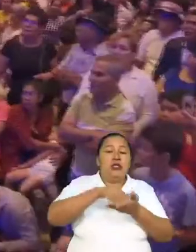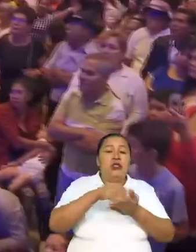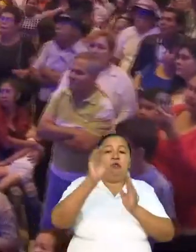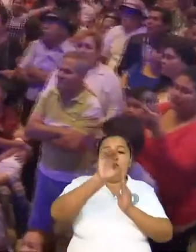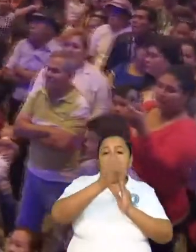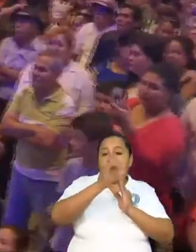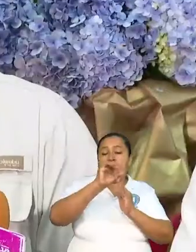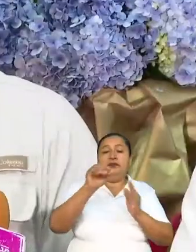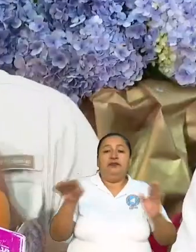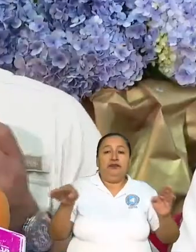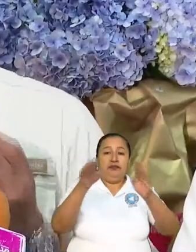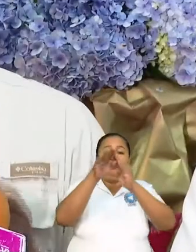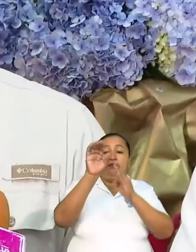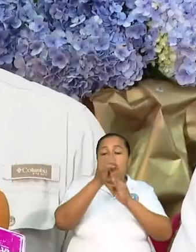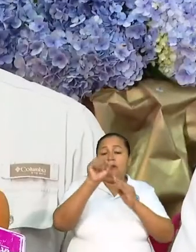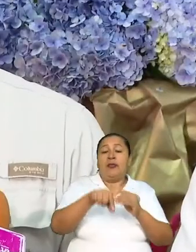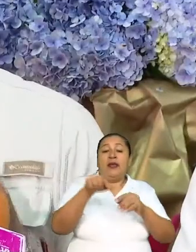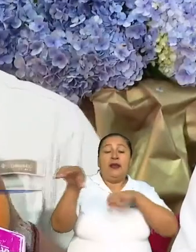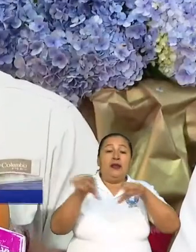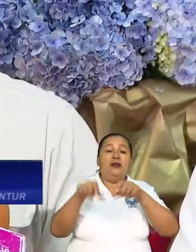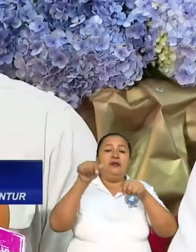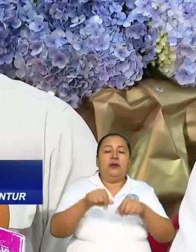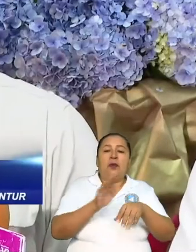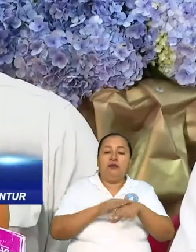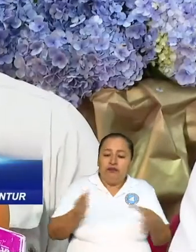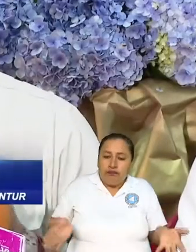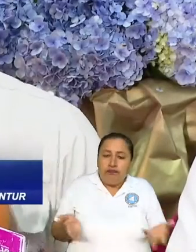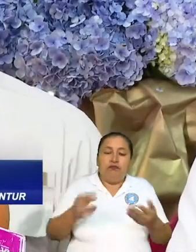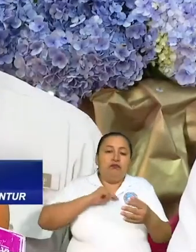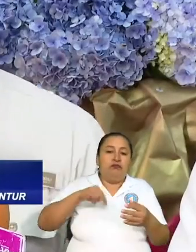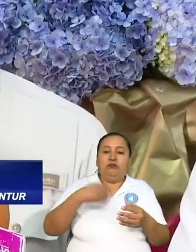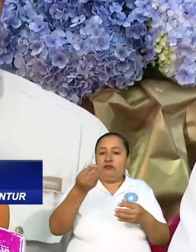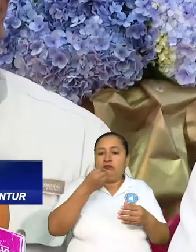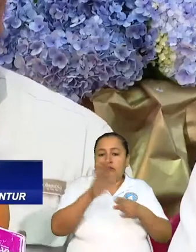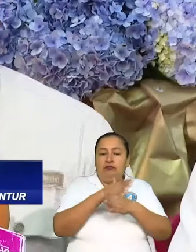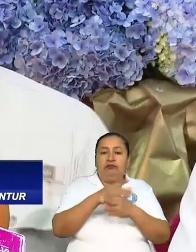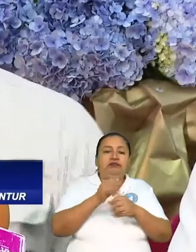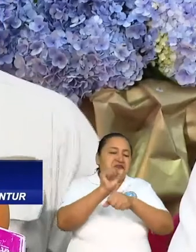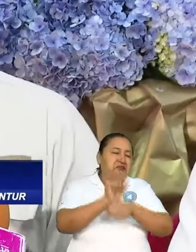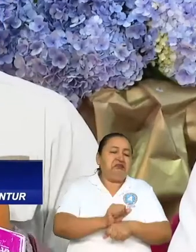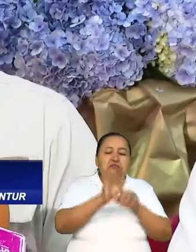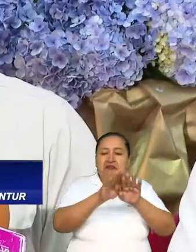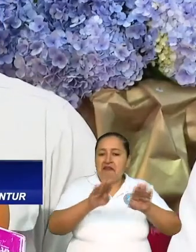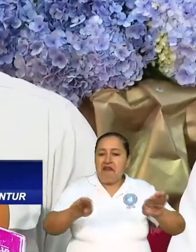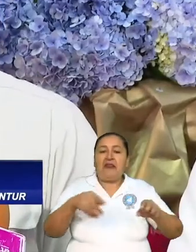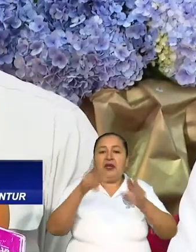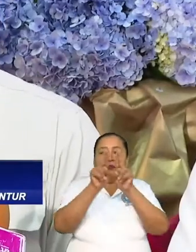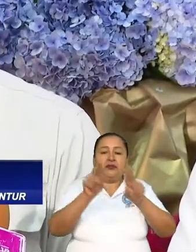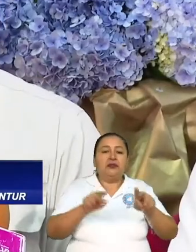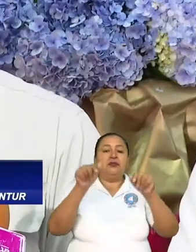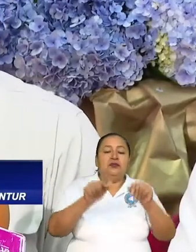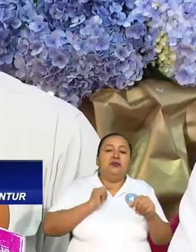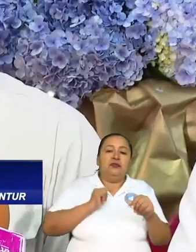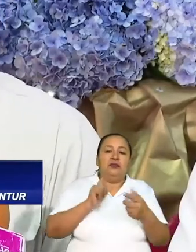Crown Plaza. Este es un evento donde estamos promoviendo nuestra gastronomía típica navideña. Vamos